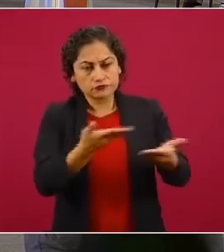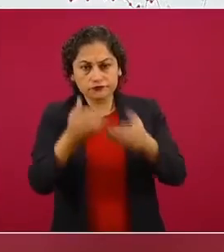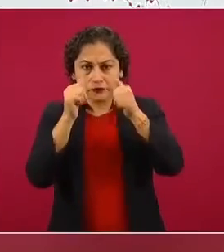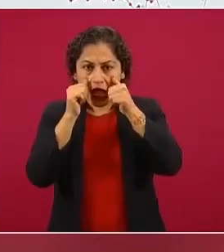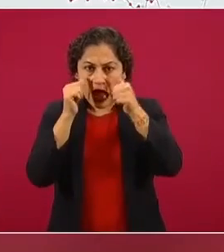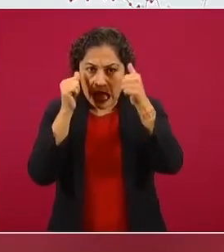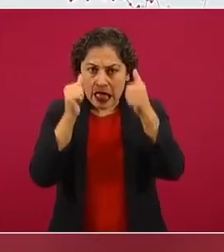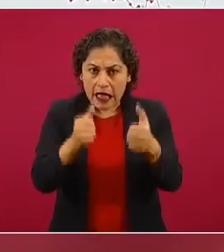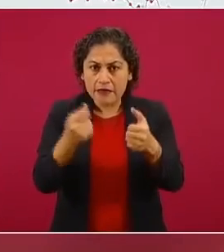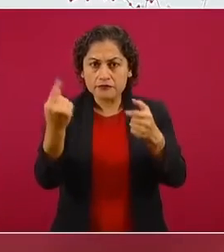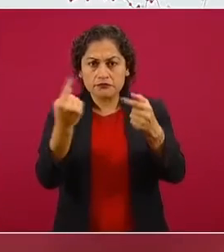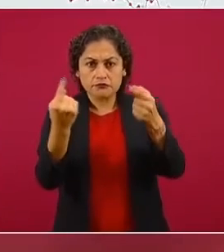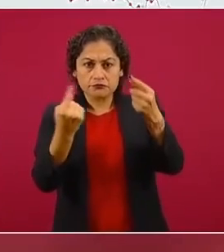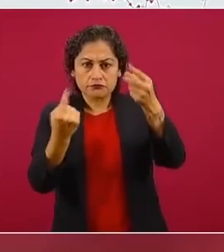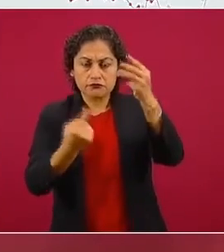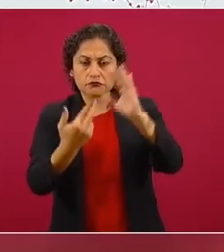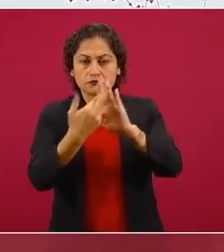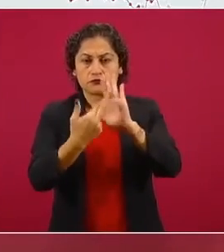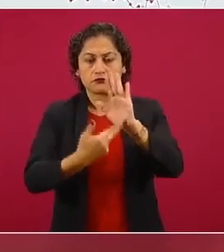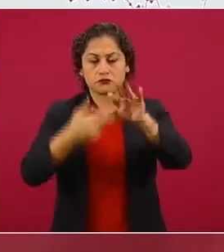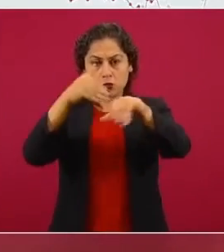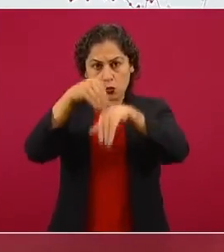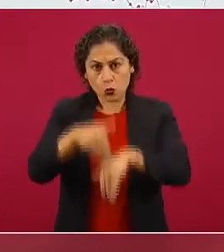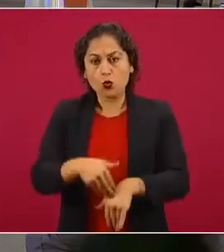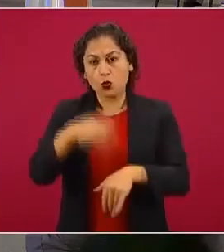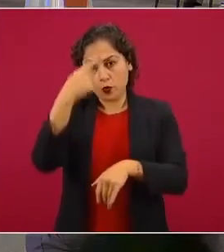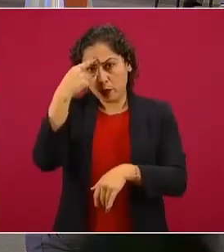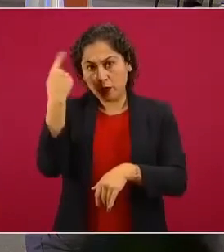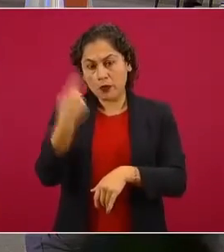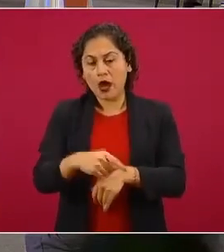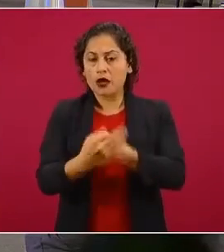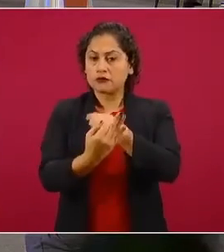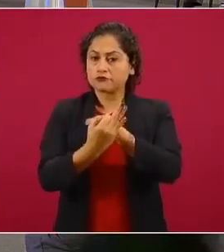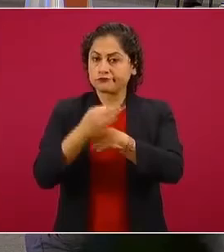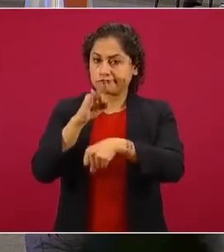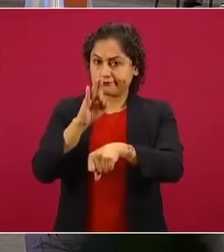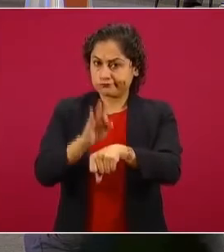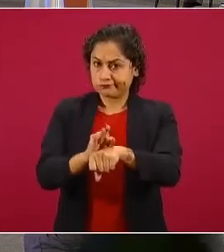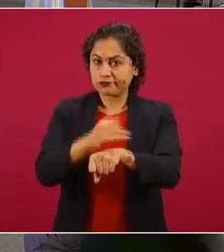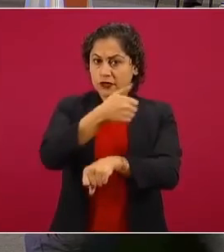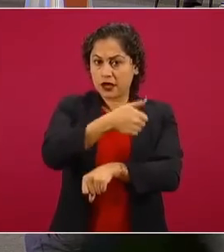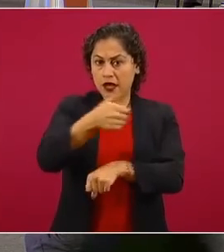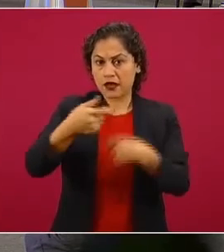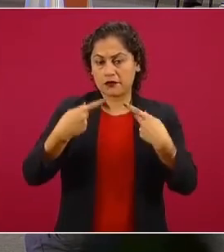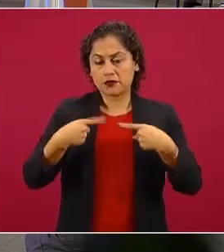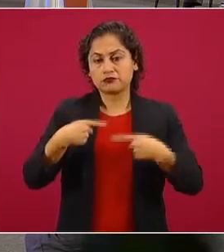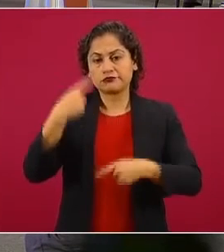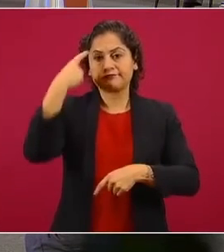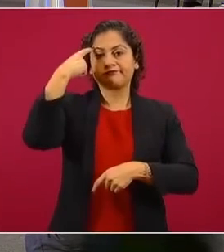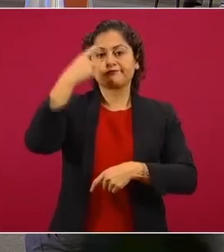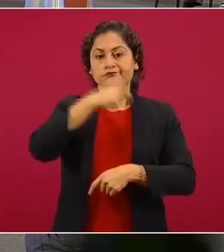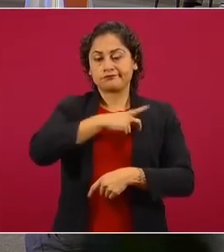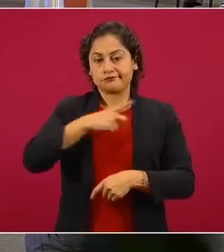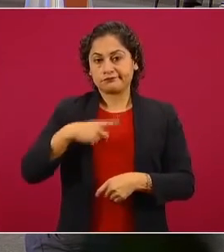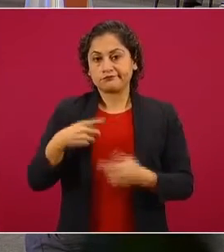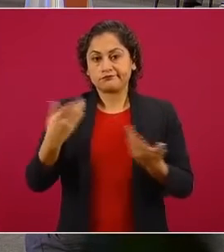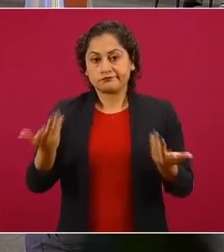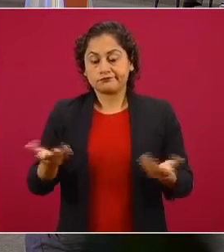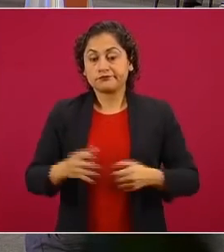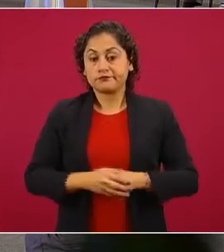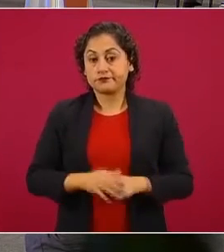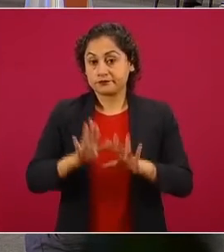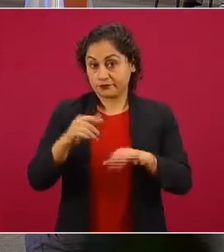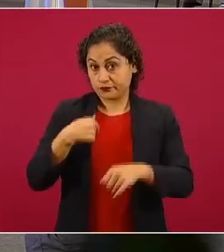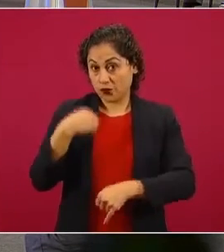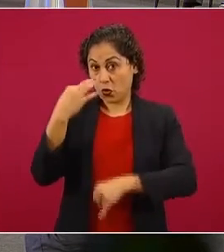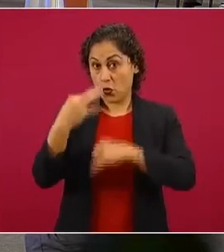las distintas medidas de control sanitario, tanto personales como sociales. Muchas veces, y con esto termino,